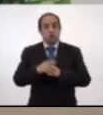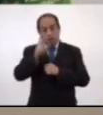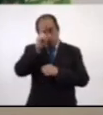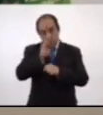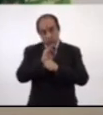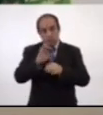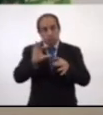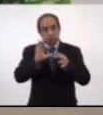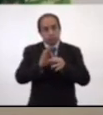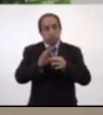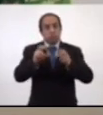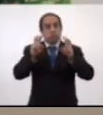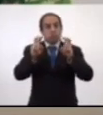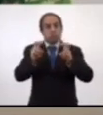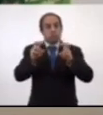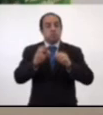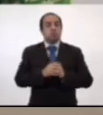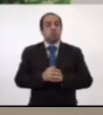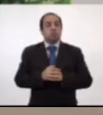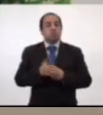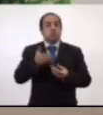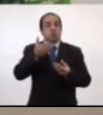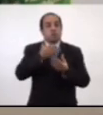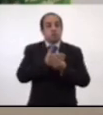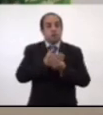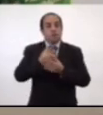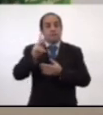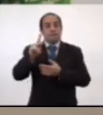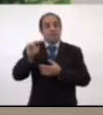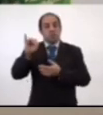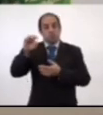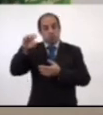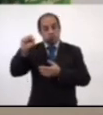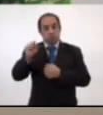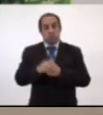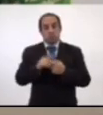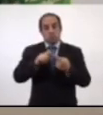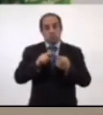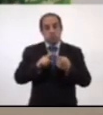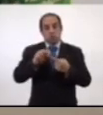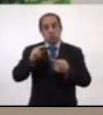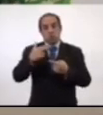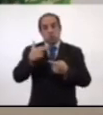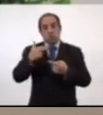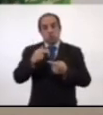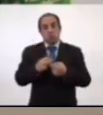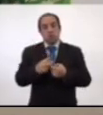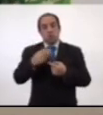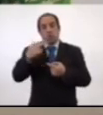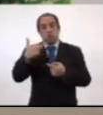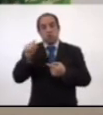asociadas al acceso en materia de pensiones, sea por orfandad, por viudez, pero también